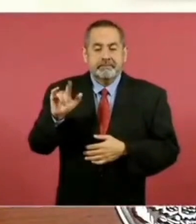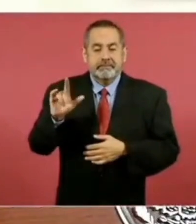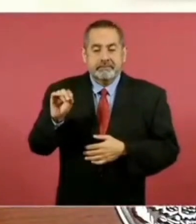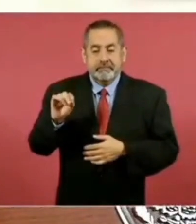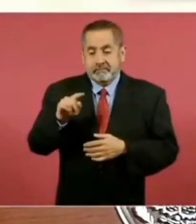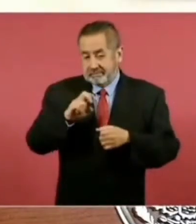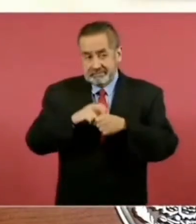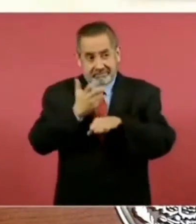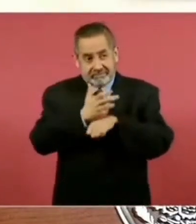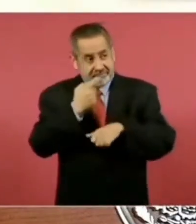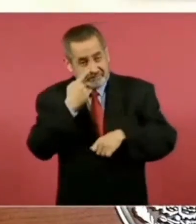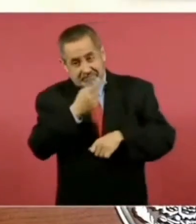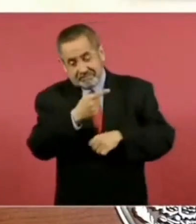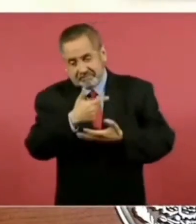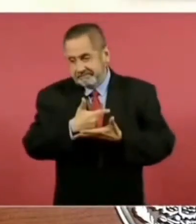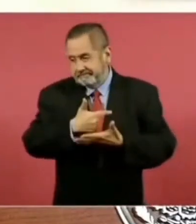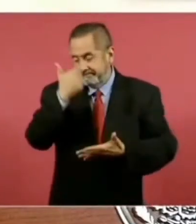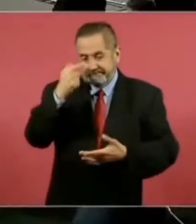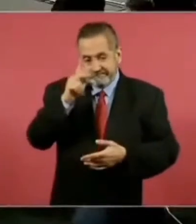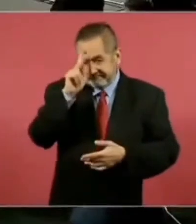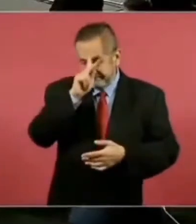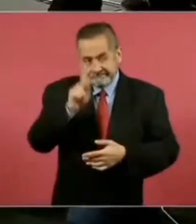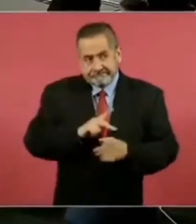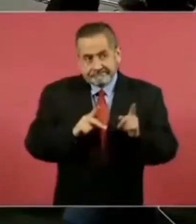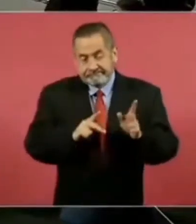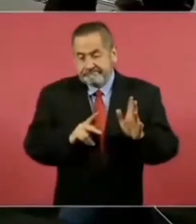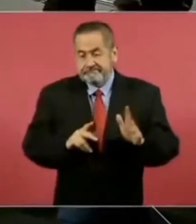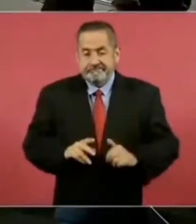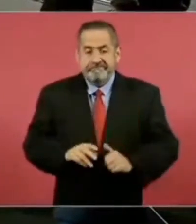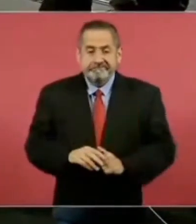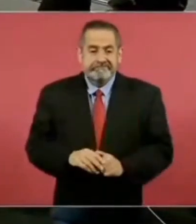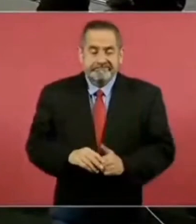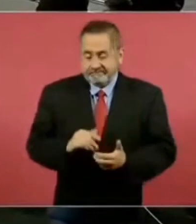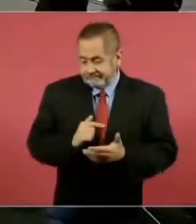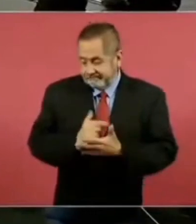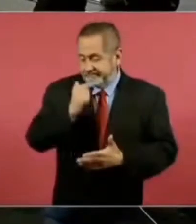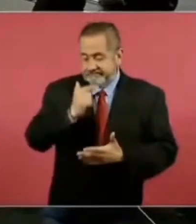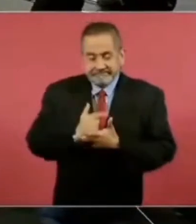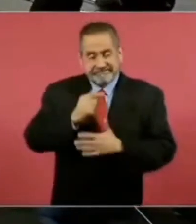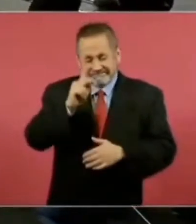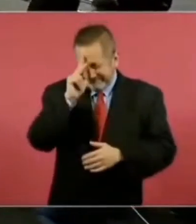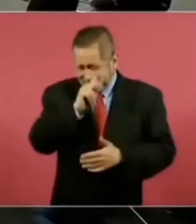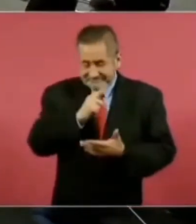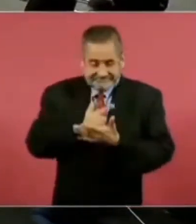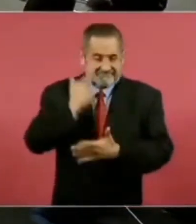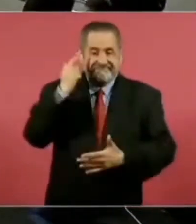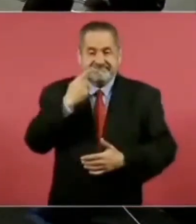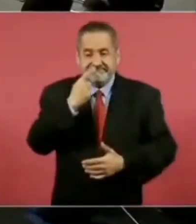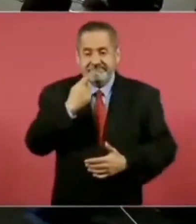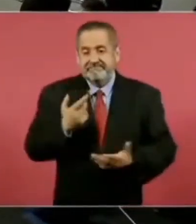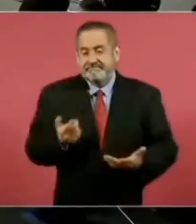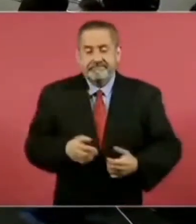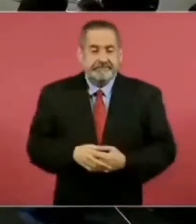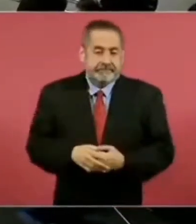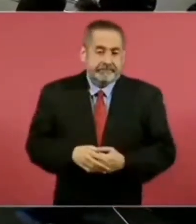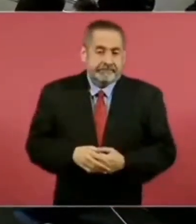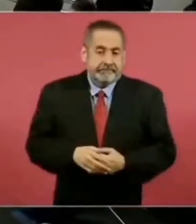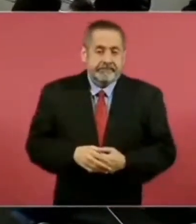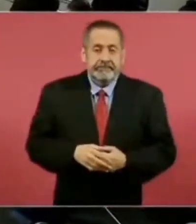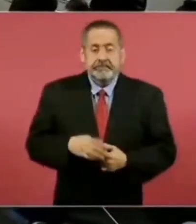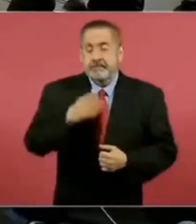en Estados Unidos es gravísimo. Es grave, grave, grave. Estamos